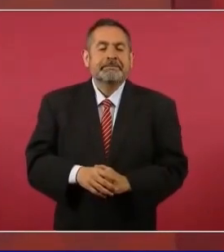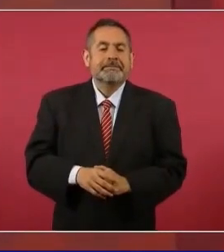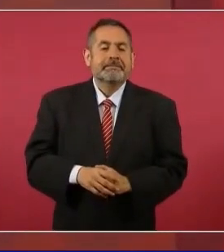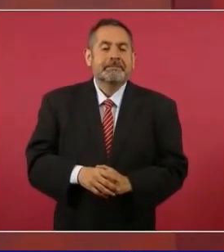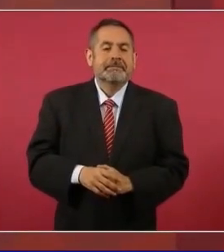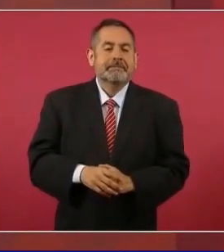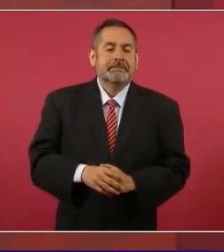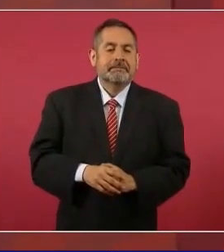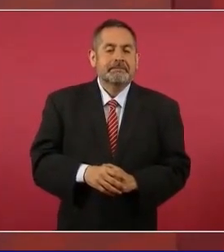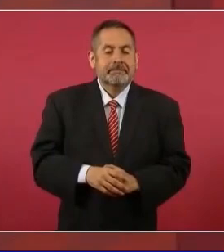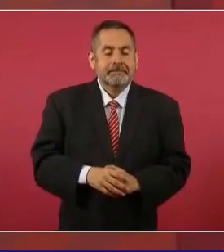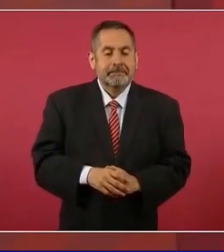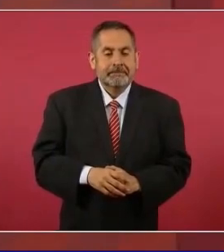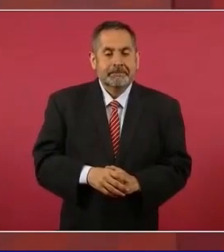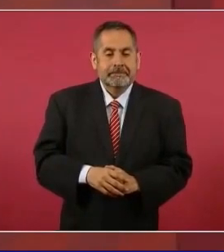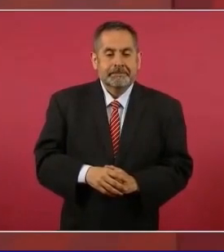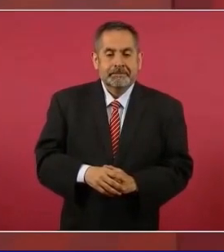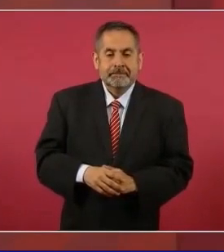de todo